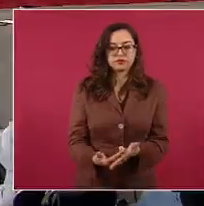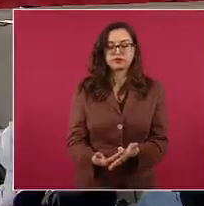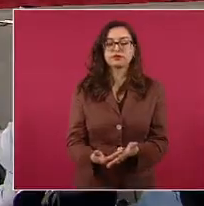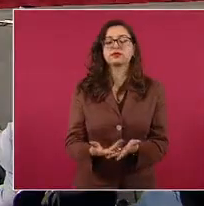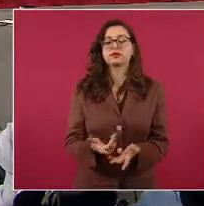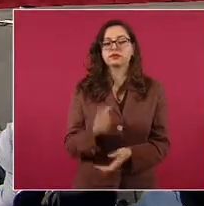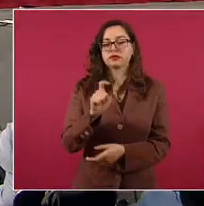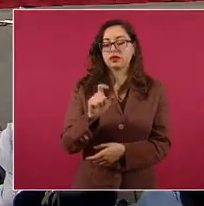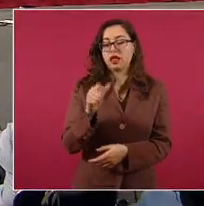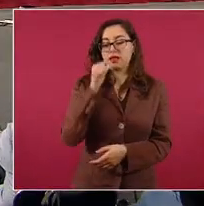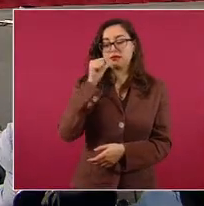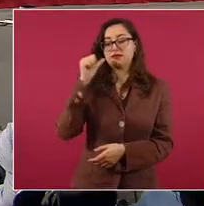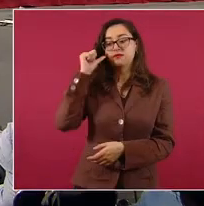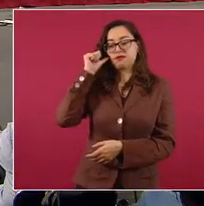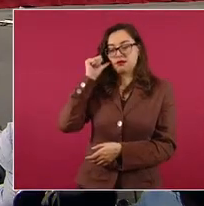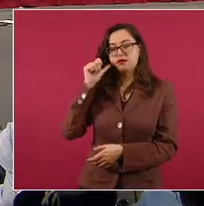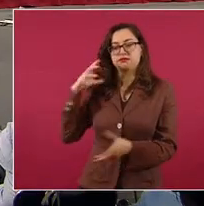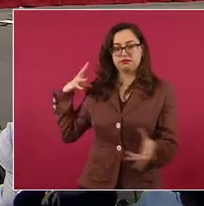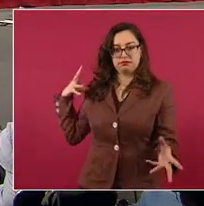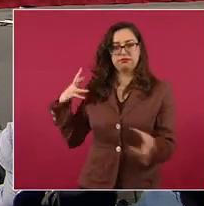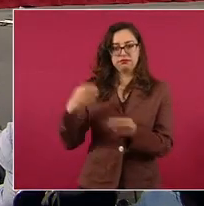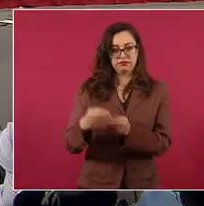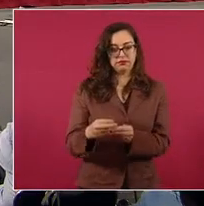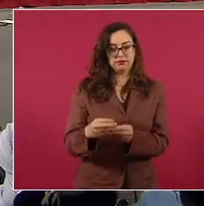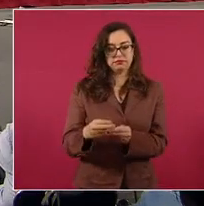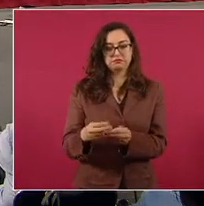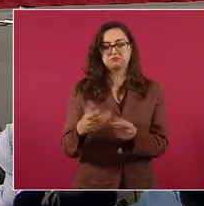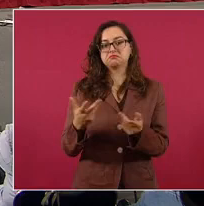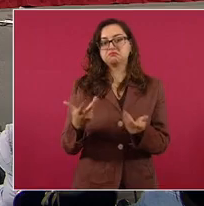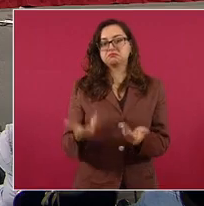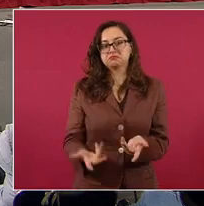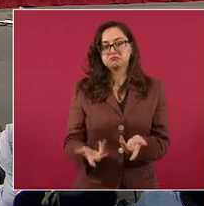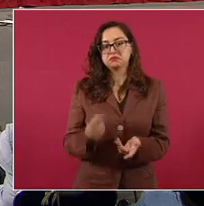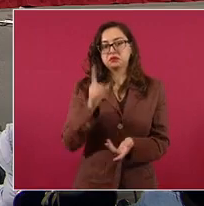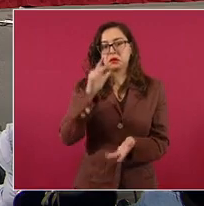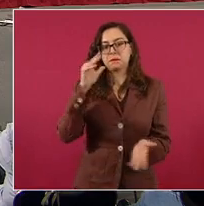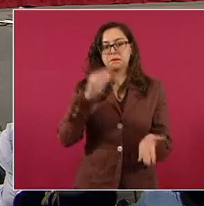ayer, 26, y se han obtenido más de